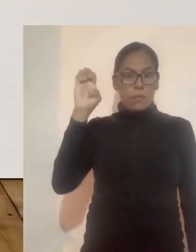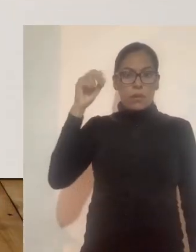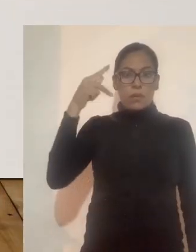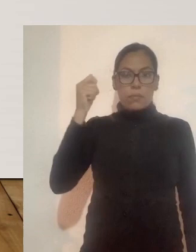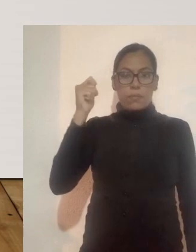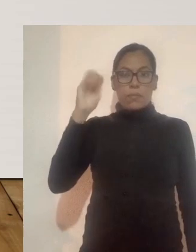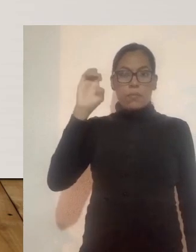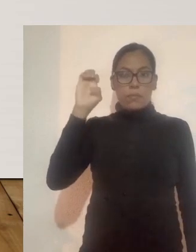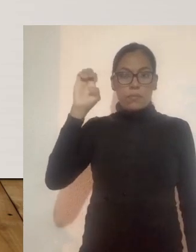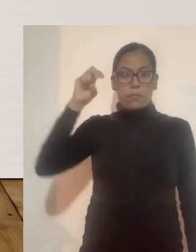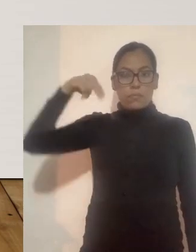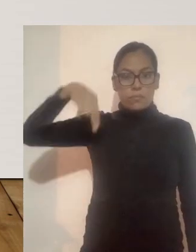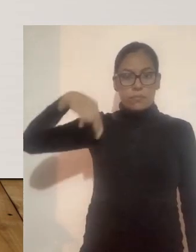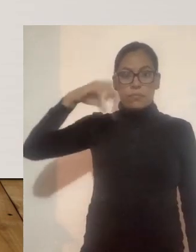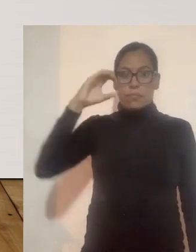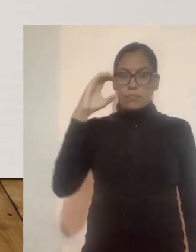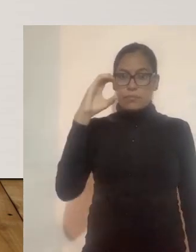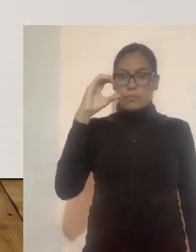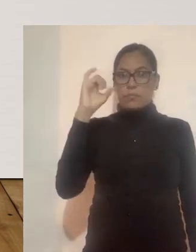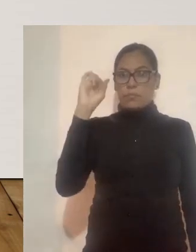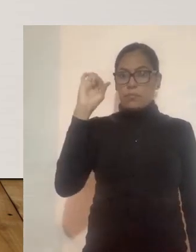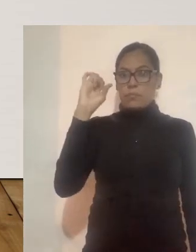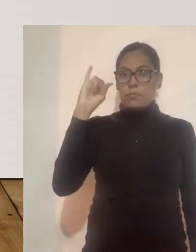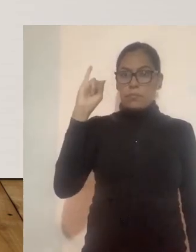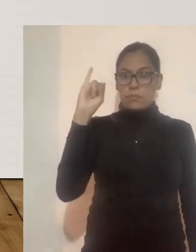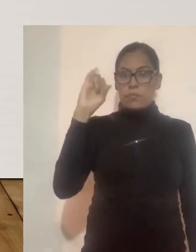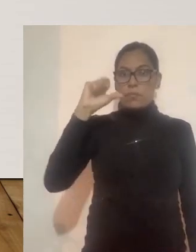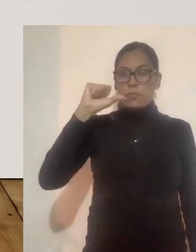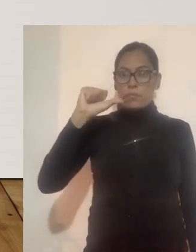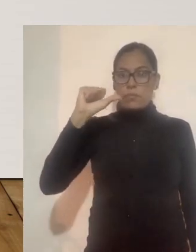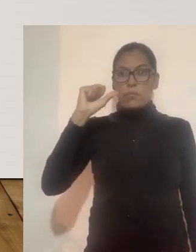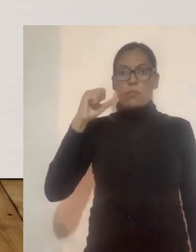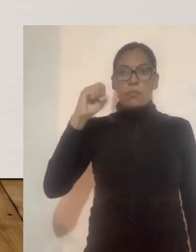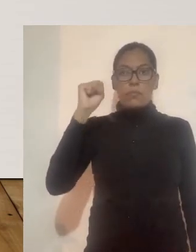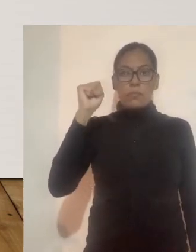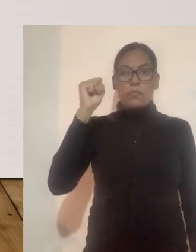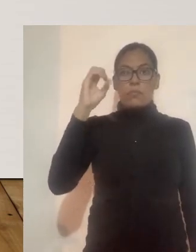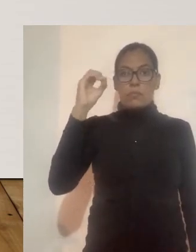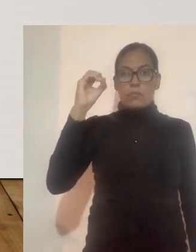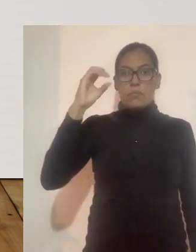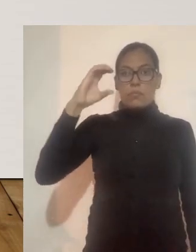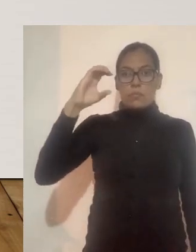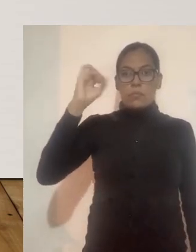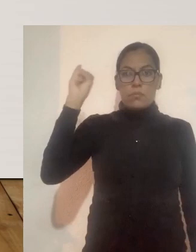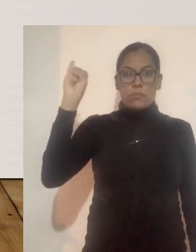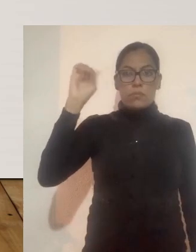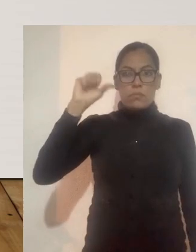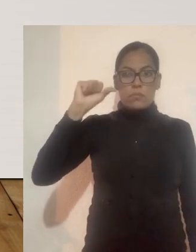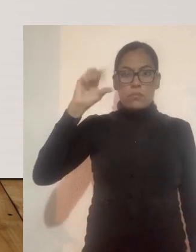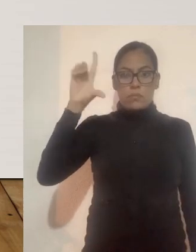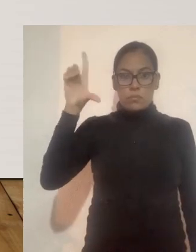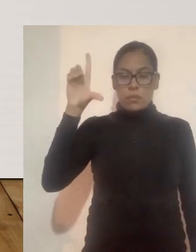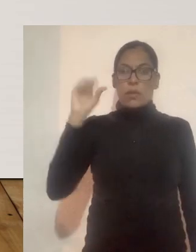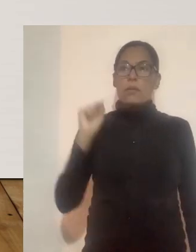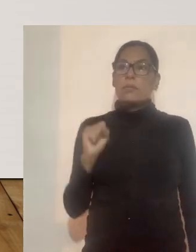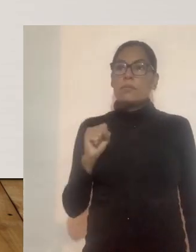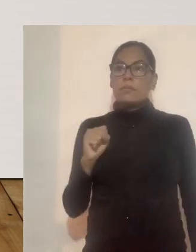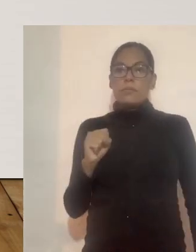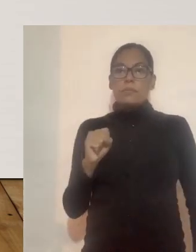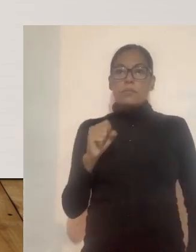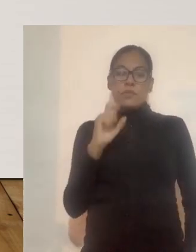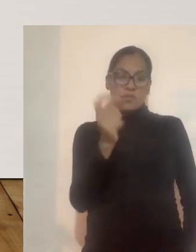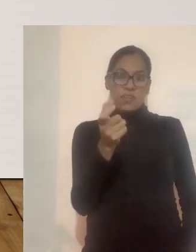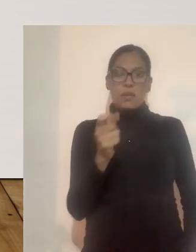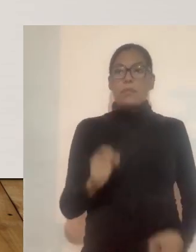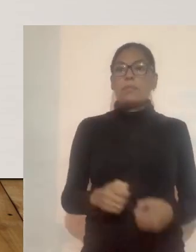La competencia social se refiere a la capacidad de mantener buenas relaciones con los demás a través